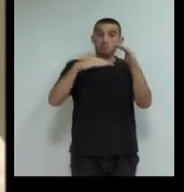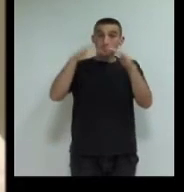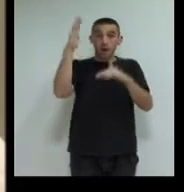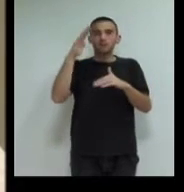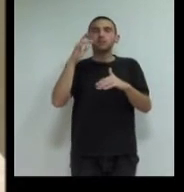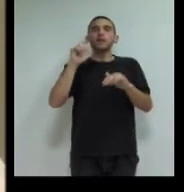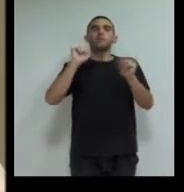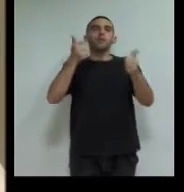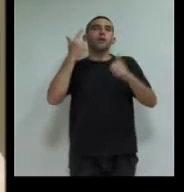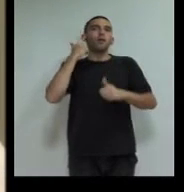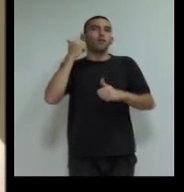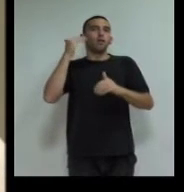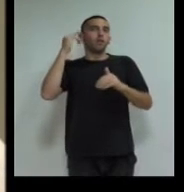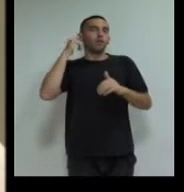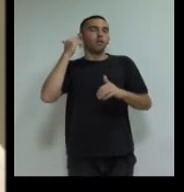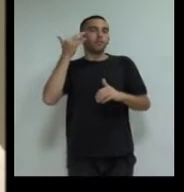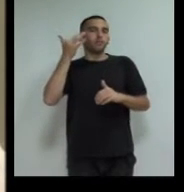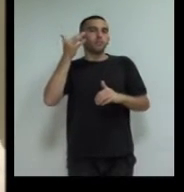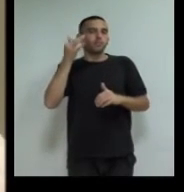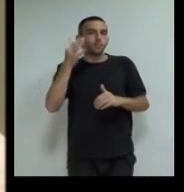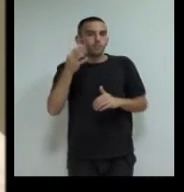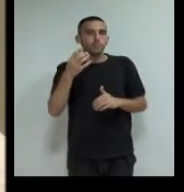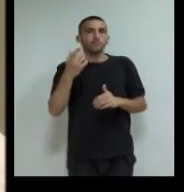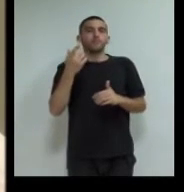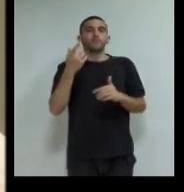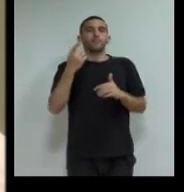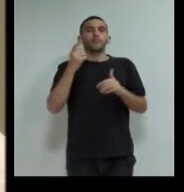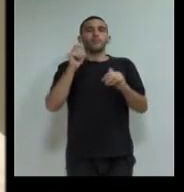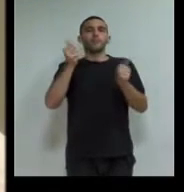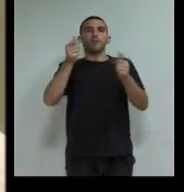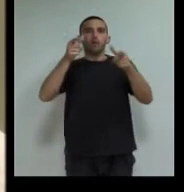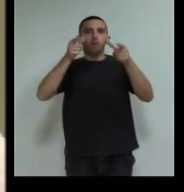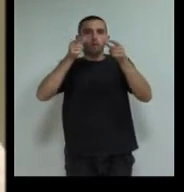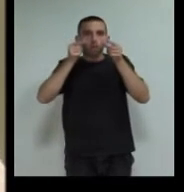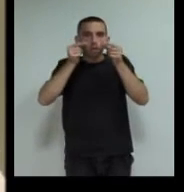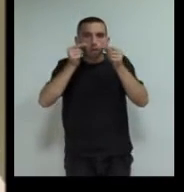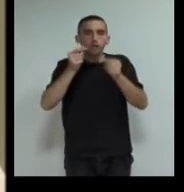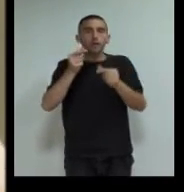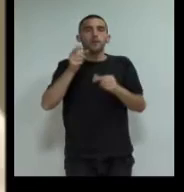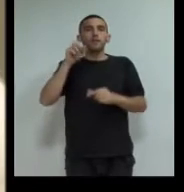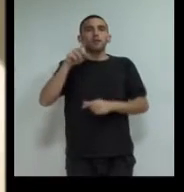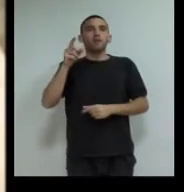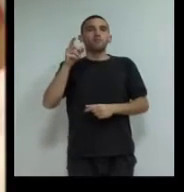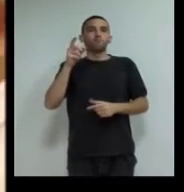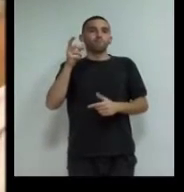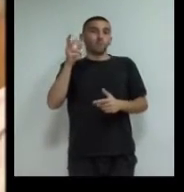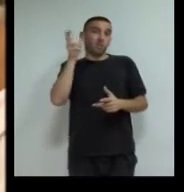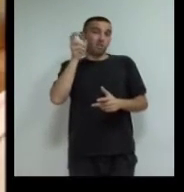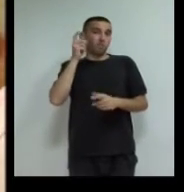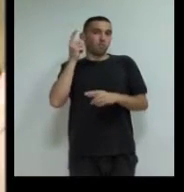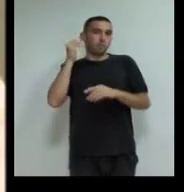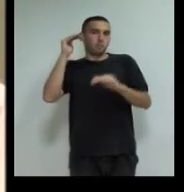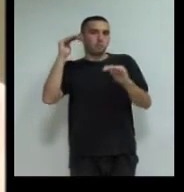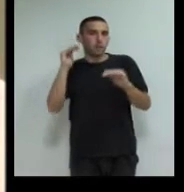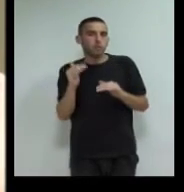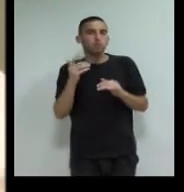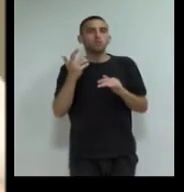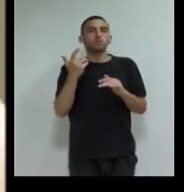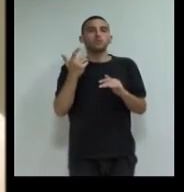presbicia, es decir, baja la visión, baja la audición, pero también baja la velocidad en la que se